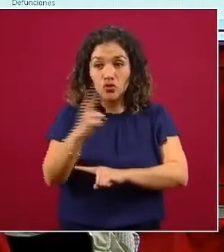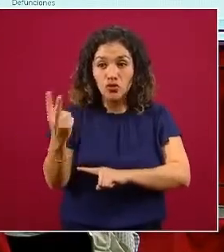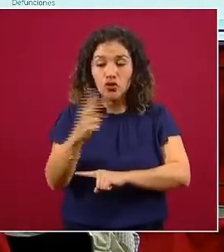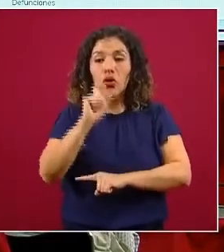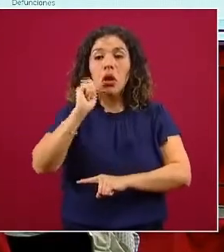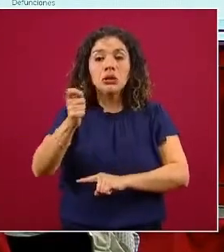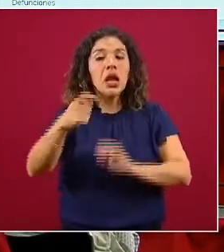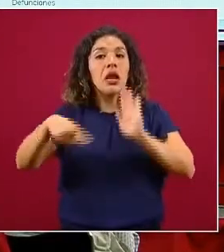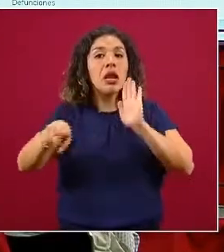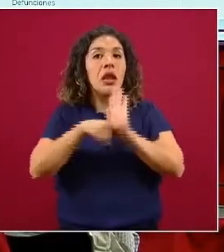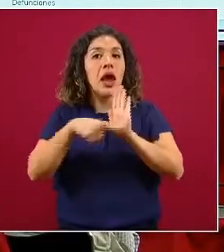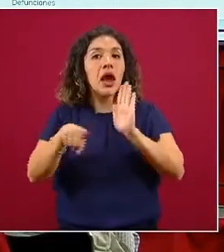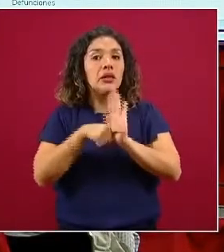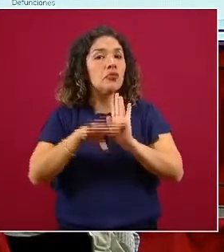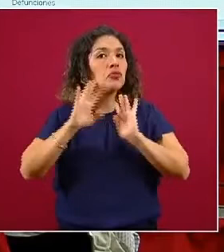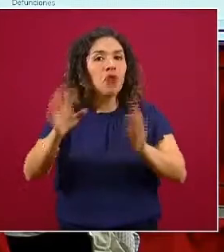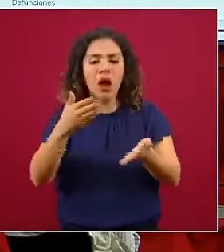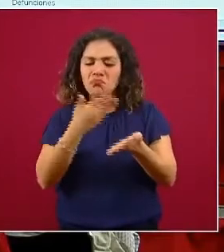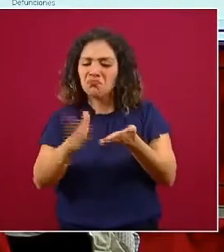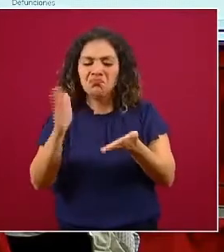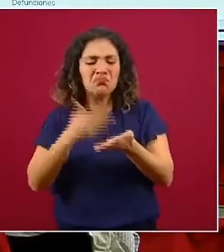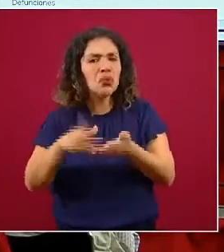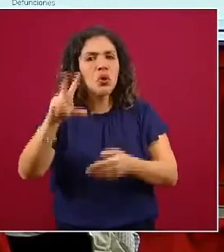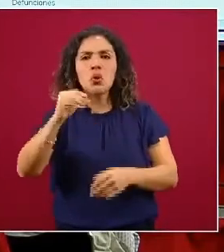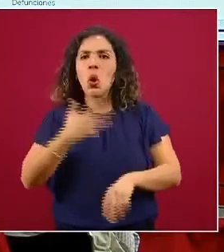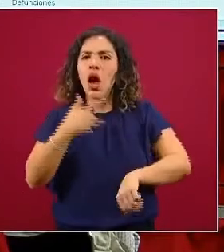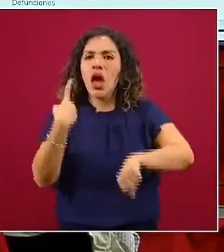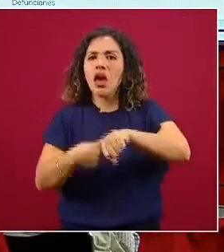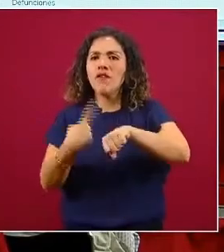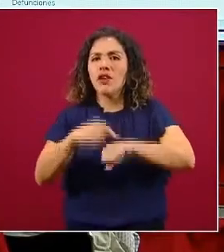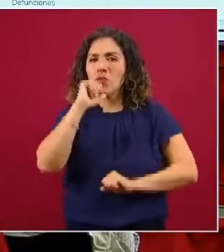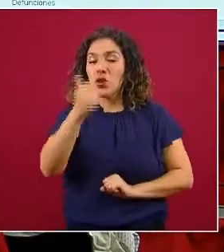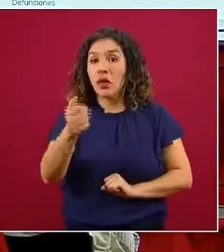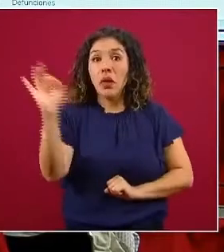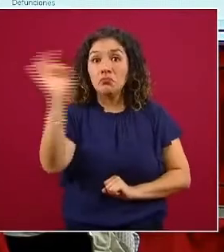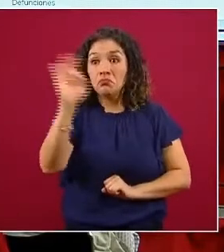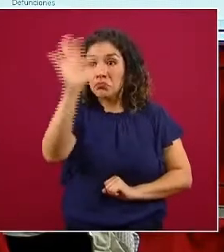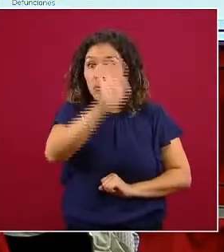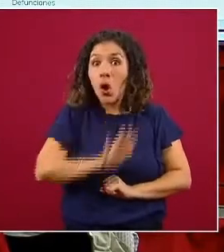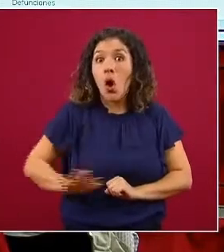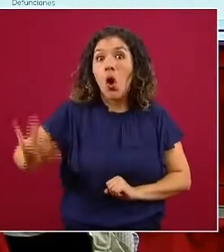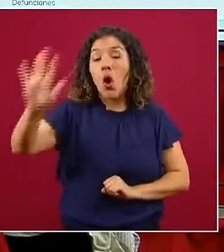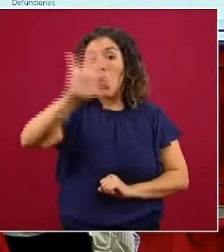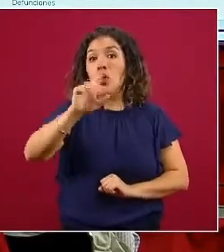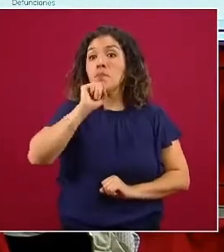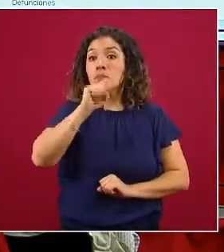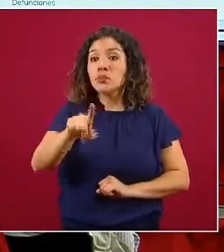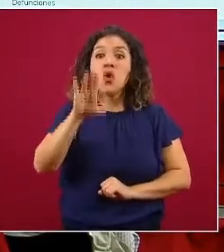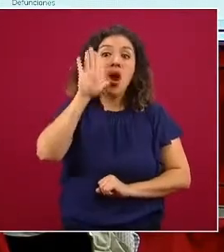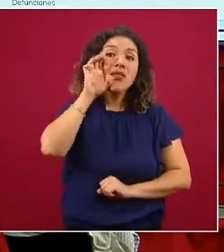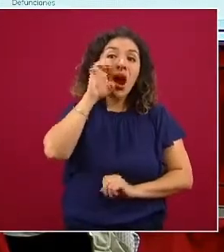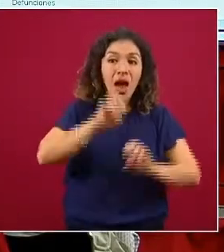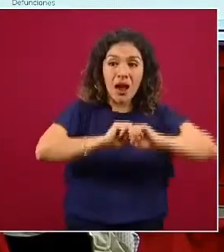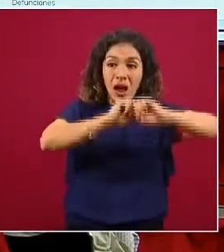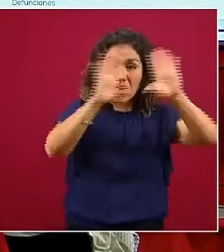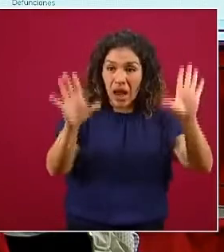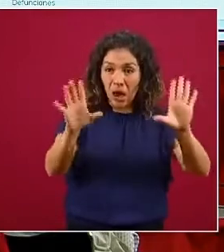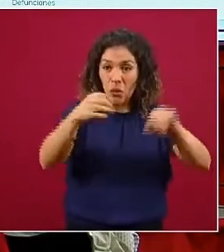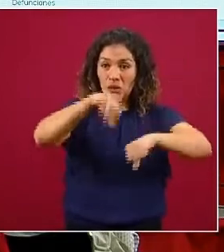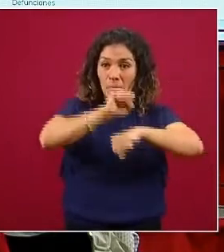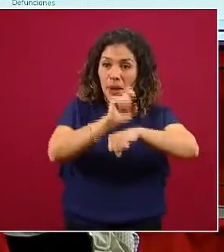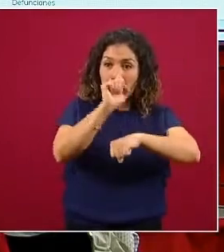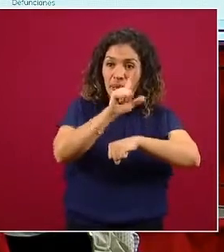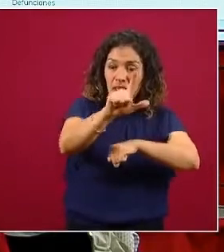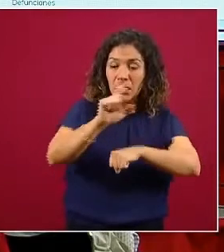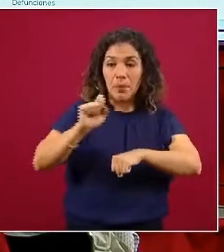casos negativos, ya fueron descartados. Inclusive si se confirmaran todos los que están en las líneas naranja claro de la semana